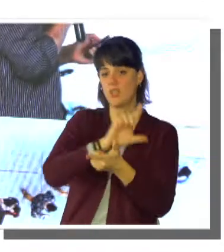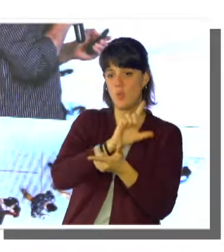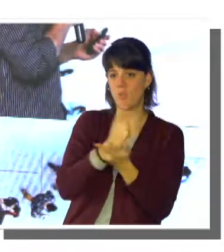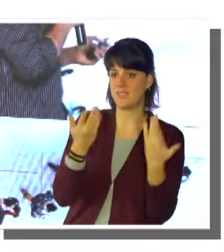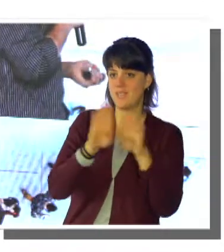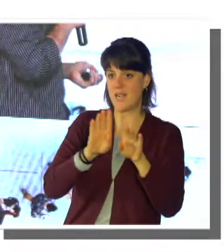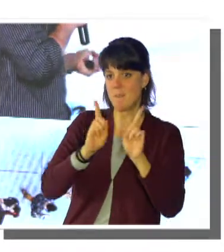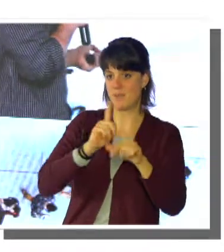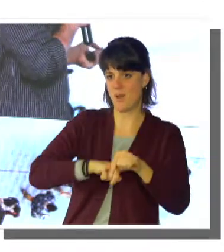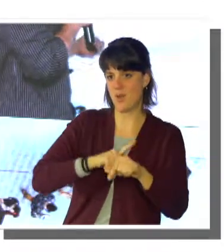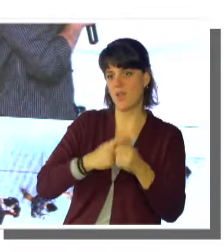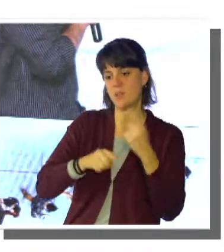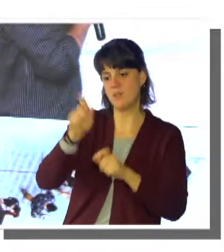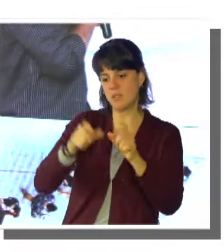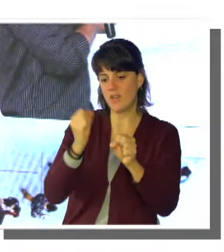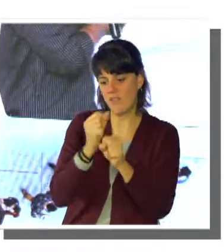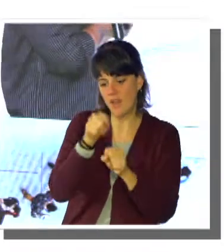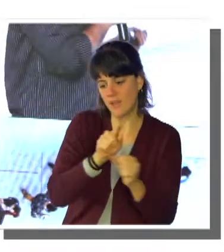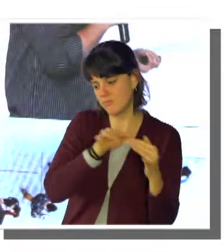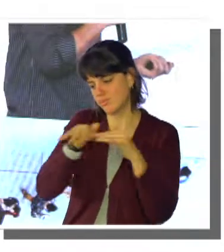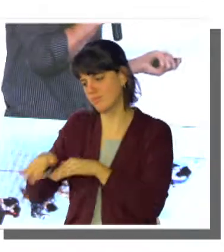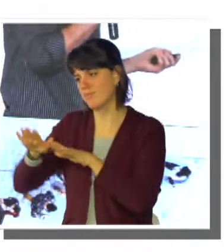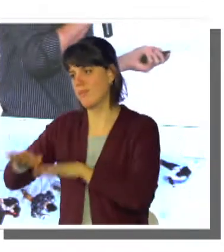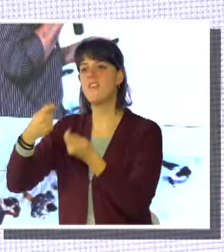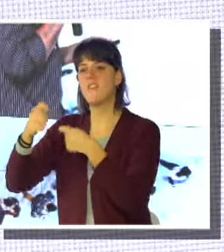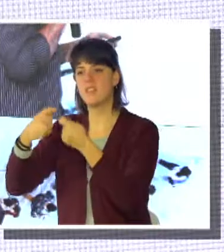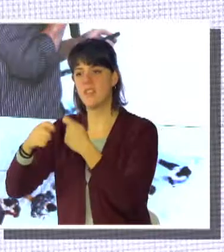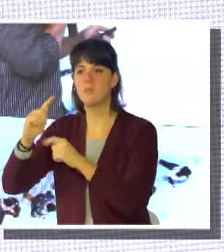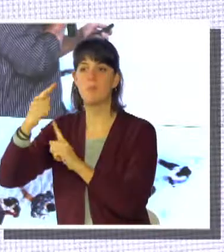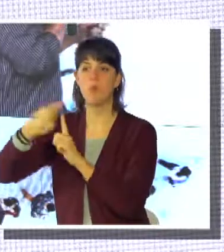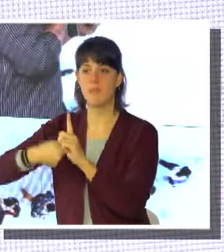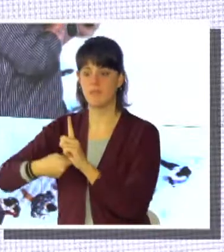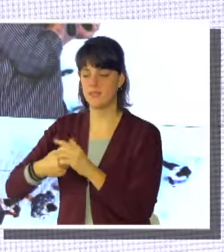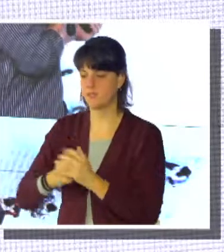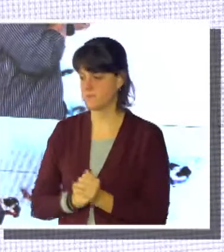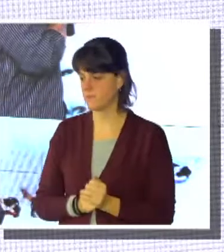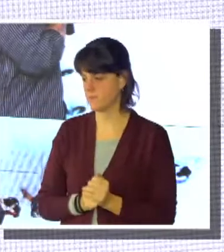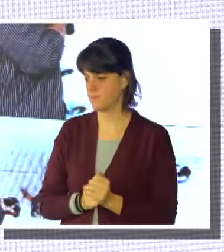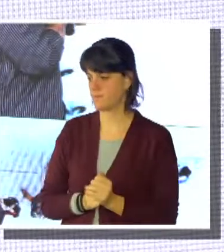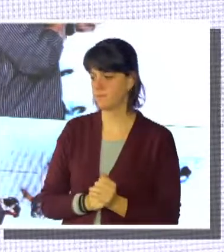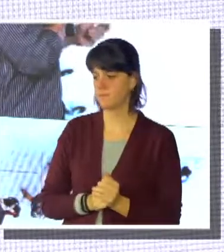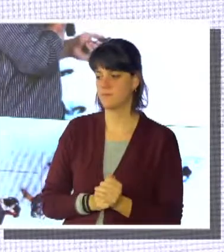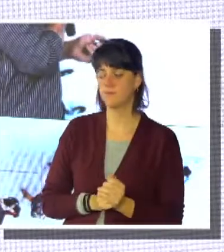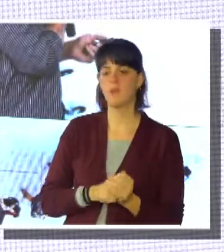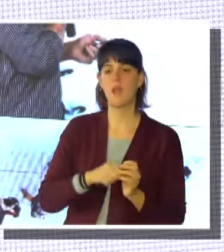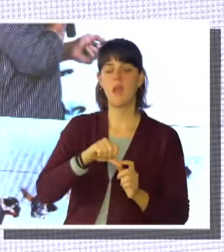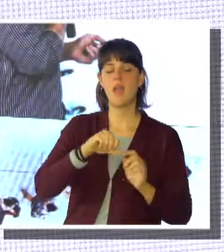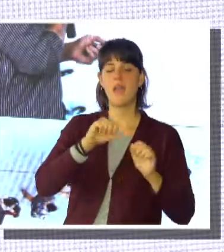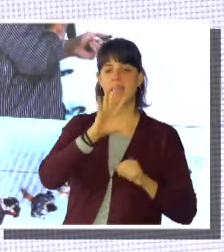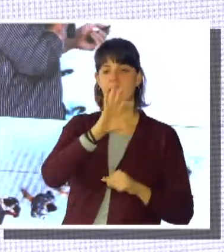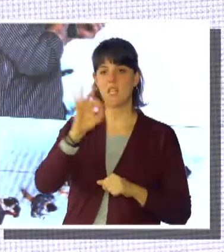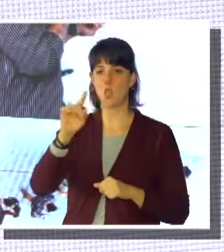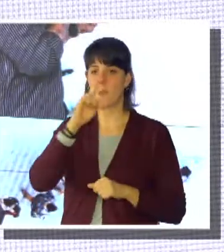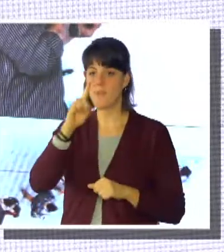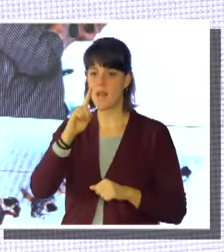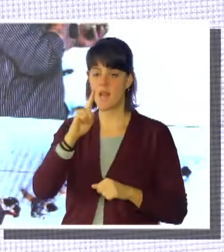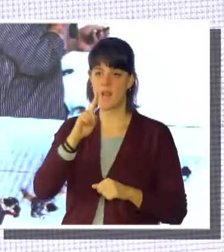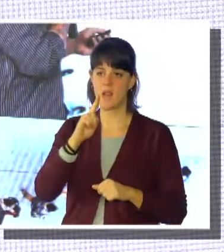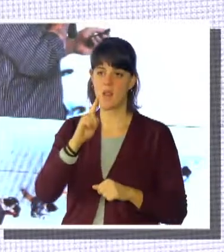más del 20% de los usuarios que tienen tarjeta, eso en volumen de viaje me representa menos de